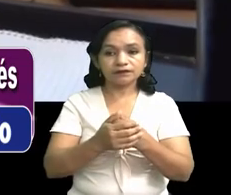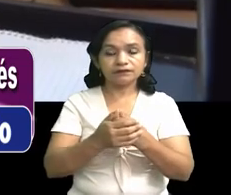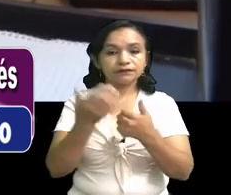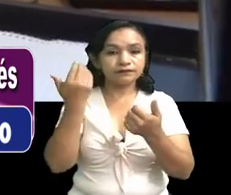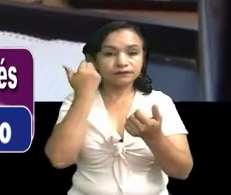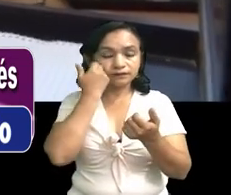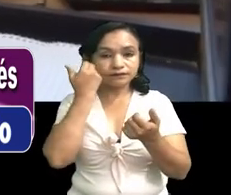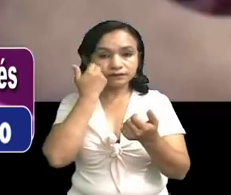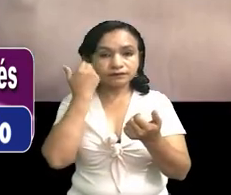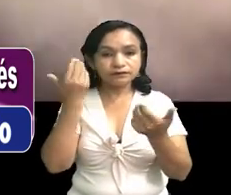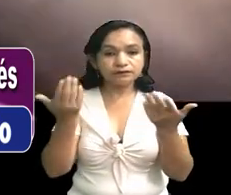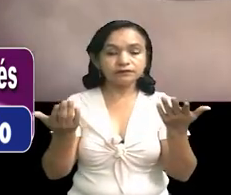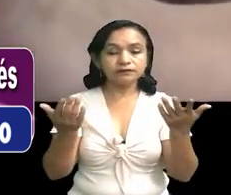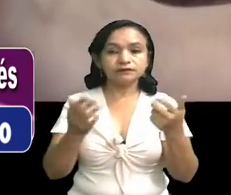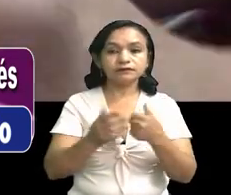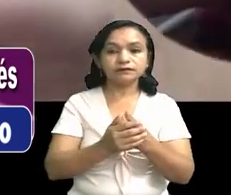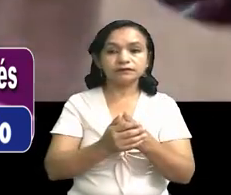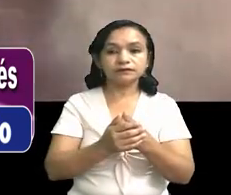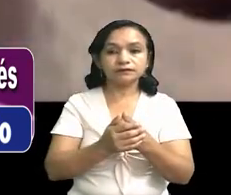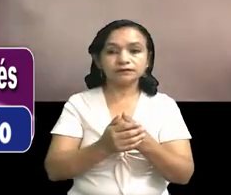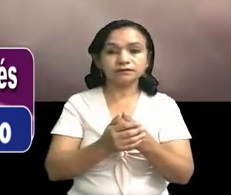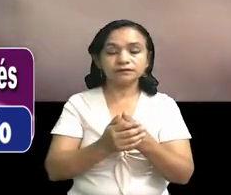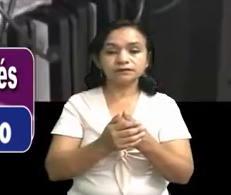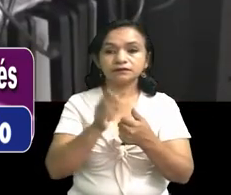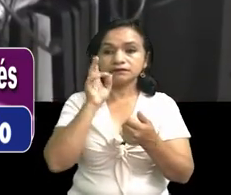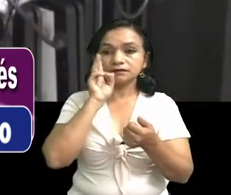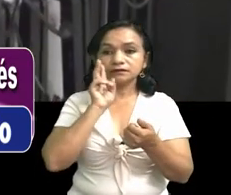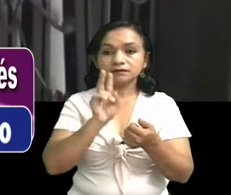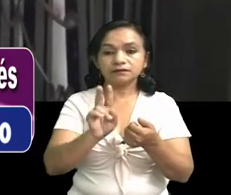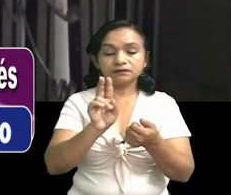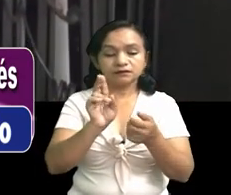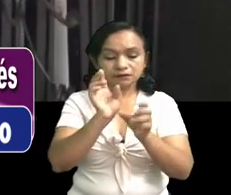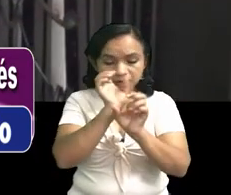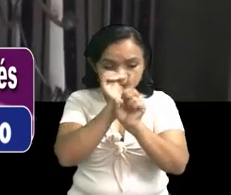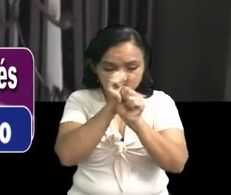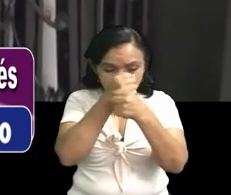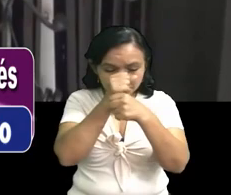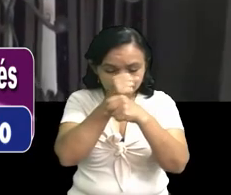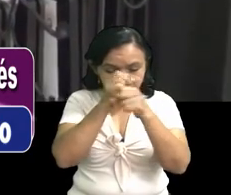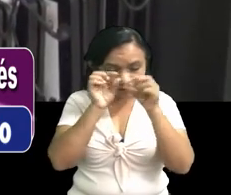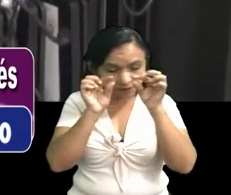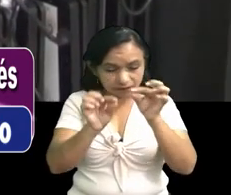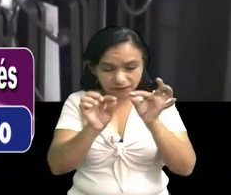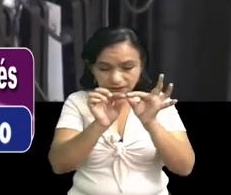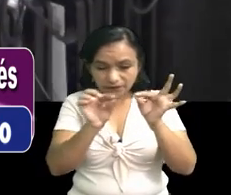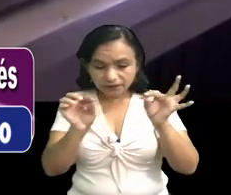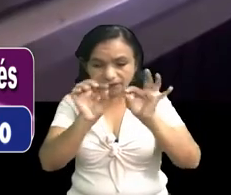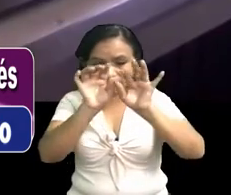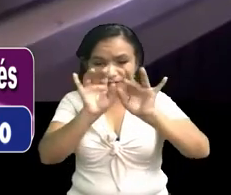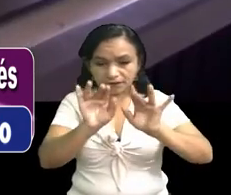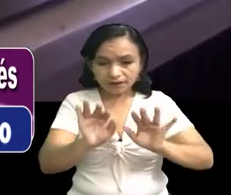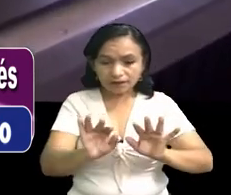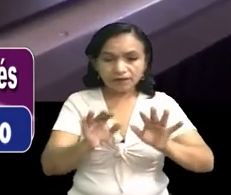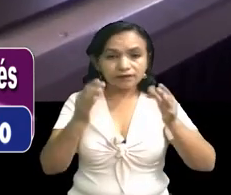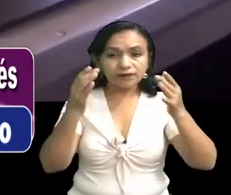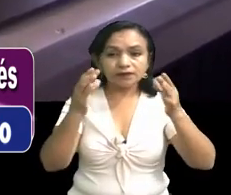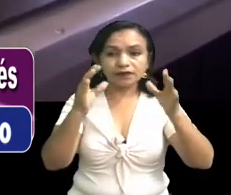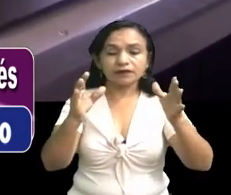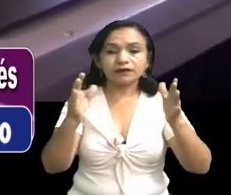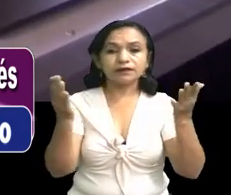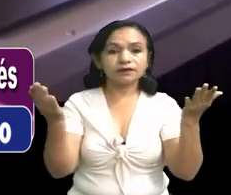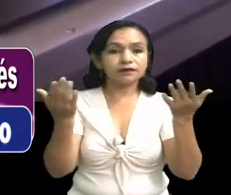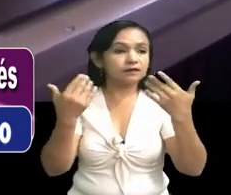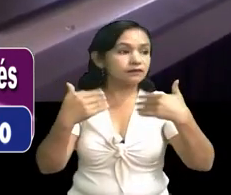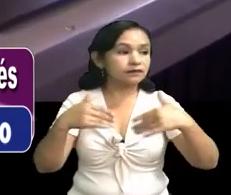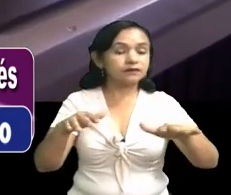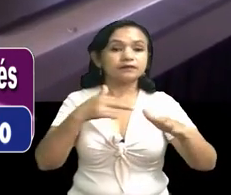enfermedad o para determinar determinados microorganismos o, o determinadas situaciones que no son